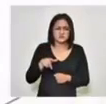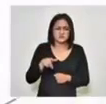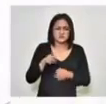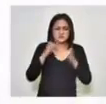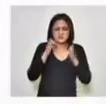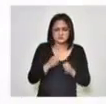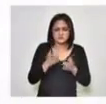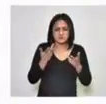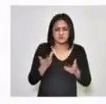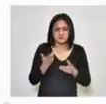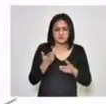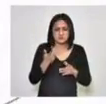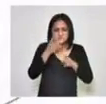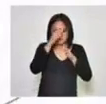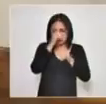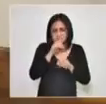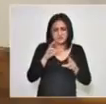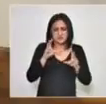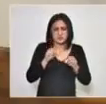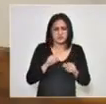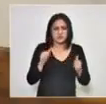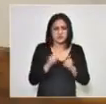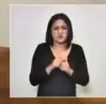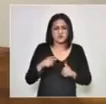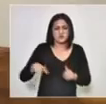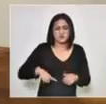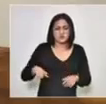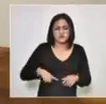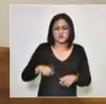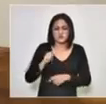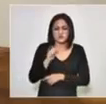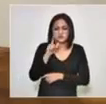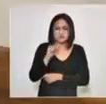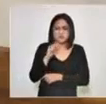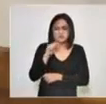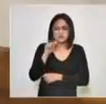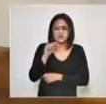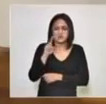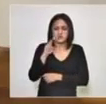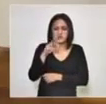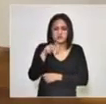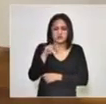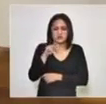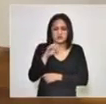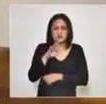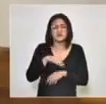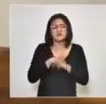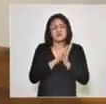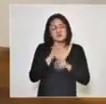Están por inconformidades con el ayuntamiento de Tlatlauquitepec. Les pido que desaloje.